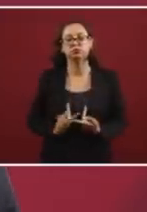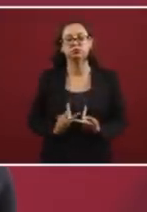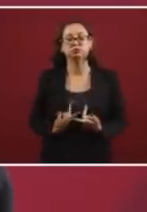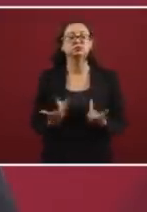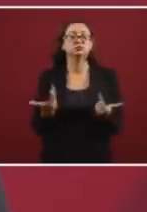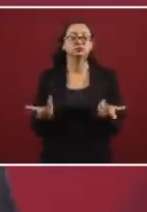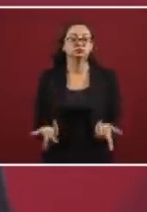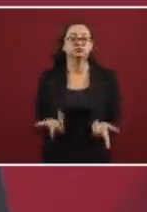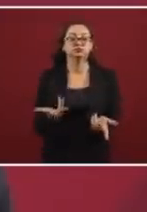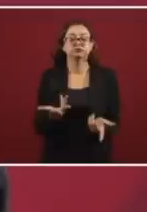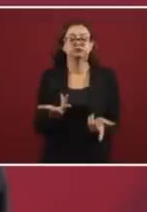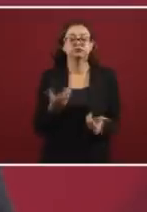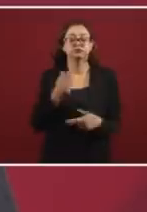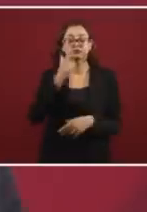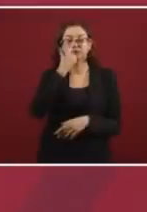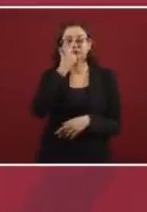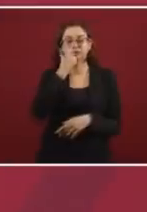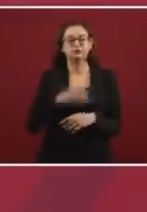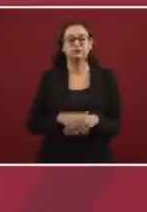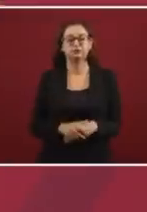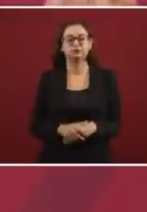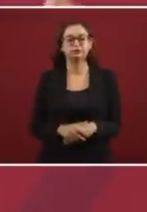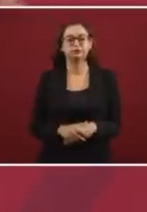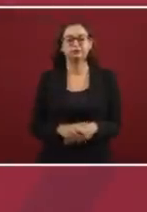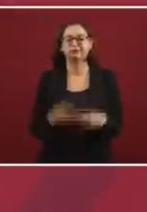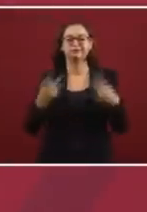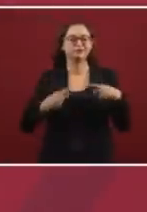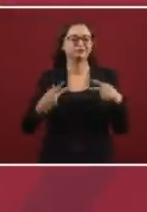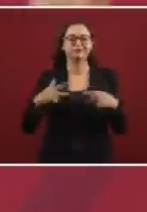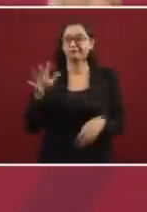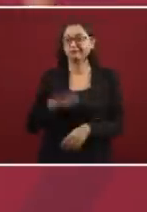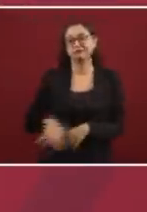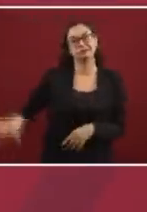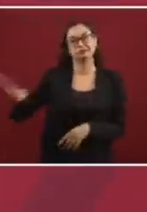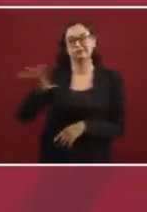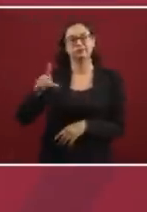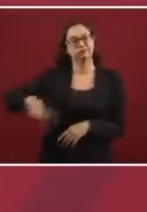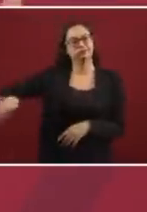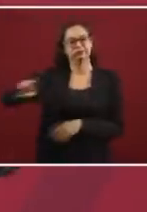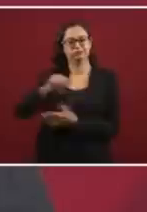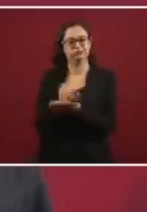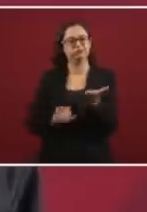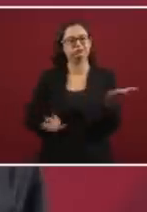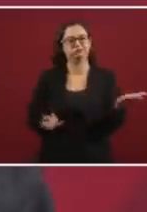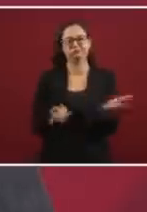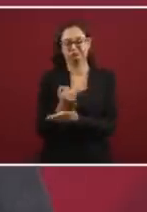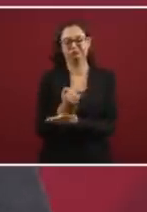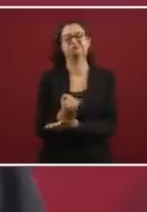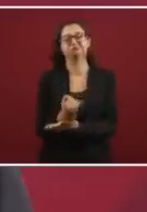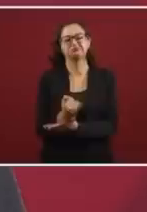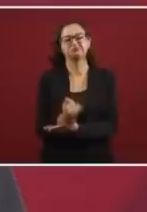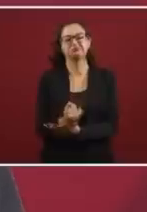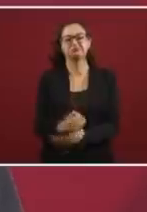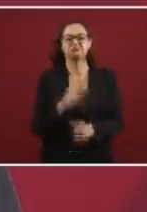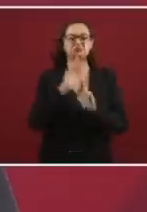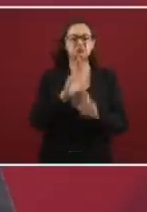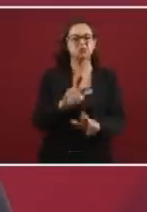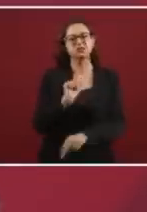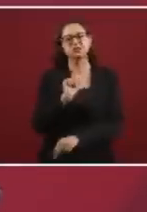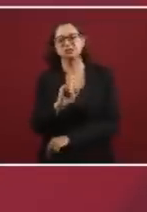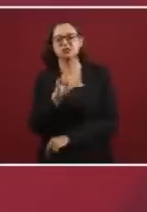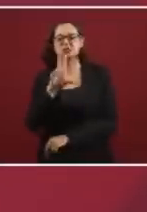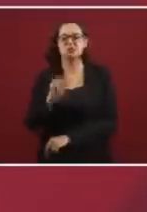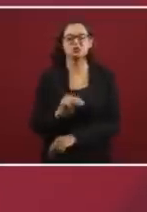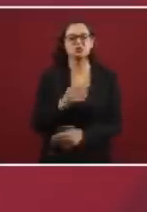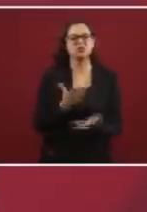entonces así son los ciudadanos es el pueblo el que va a resolver ahora